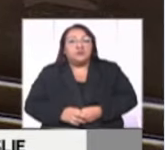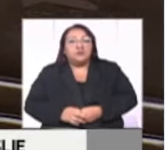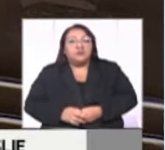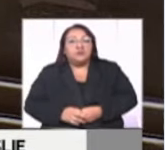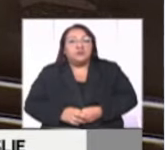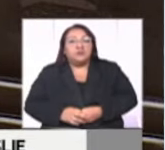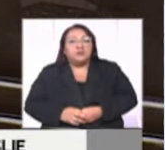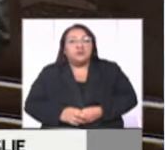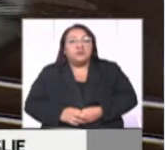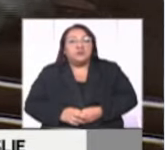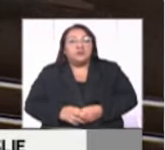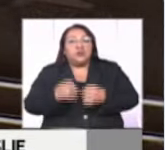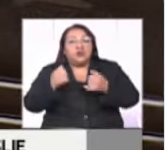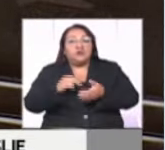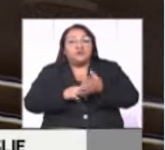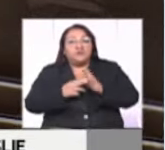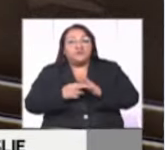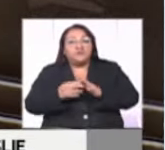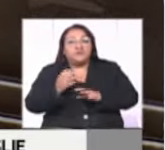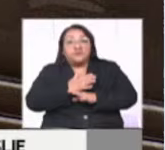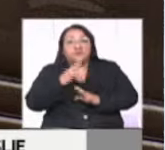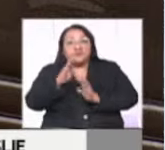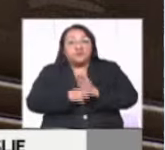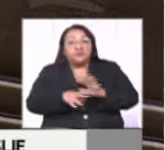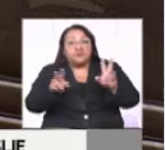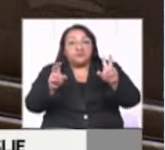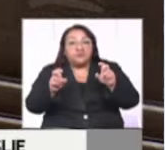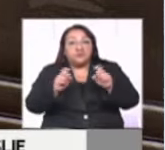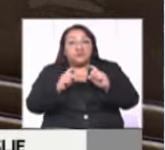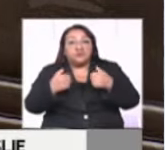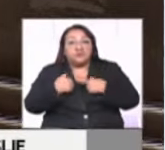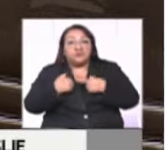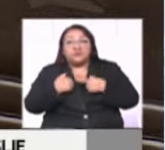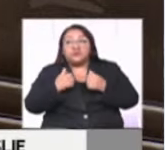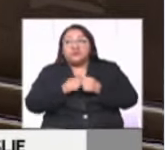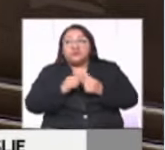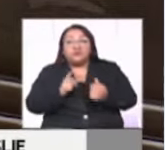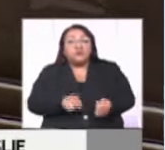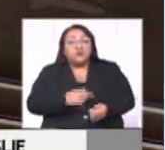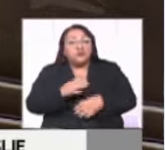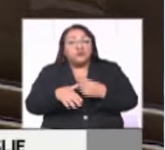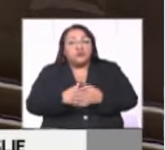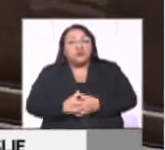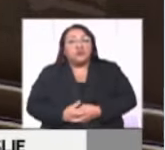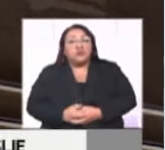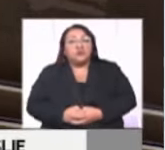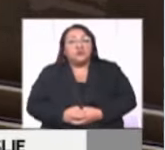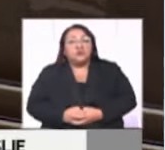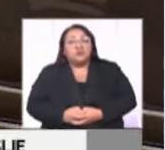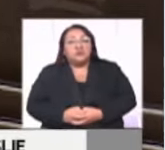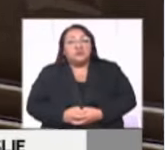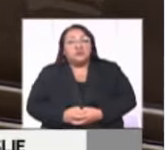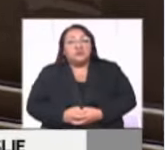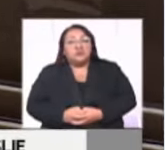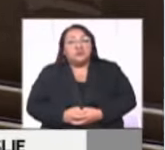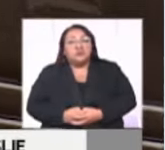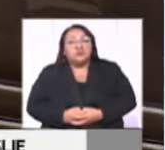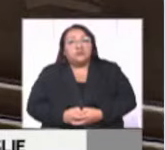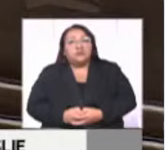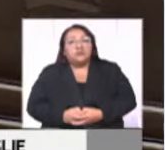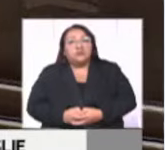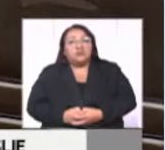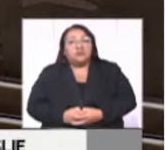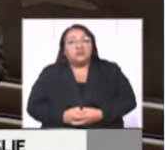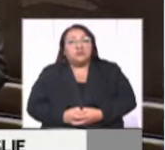Finalmente, ahora resulta que han reducido los temas y dicen, no, tiene que ser buenas costumbres y no sé qué. Oigan, ¿ustedes